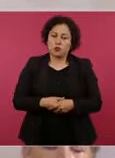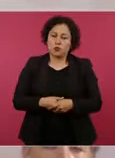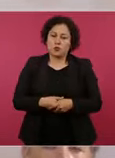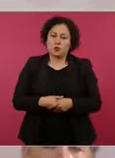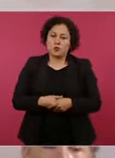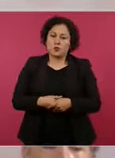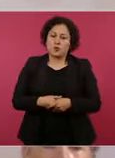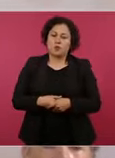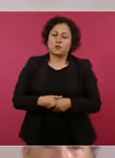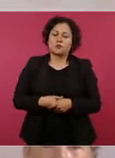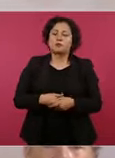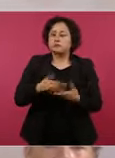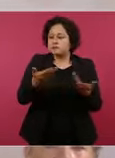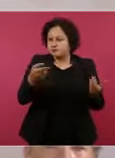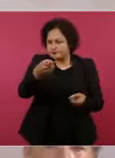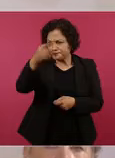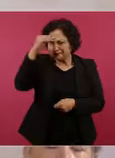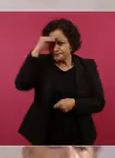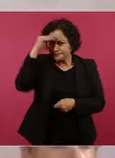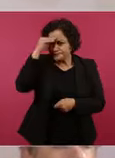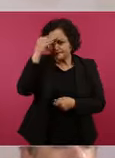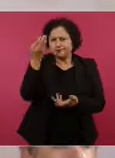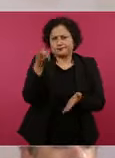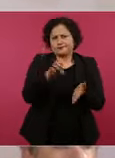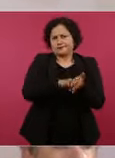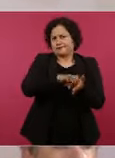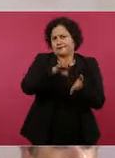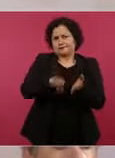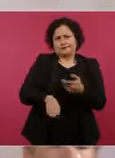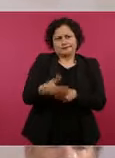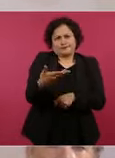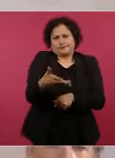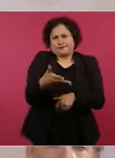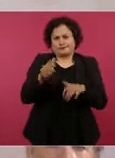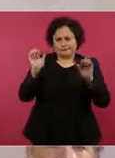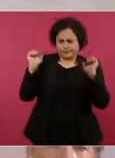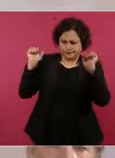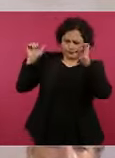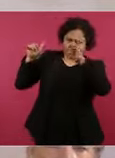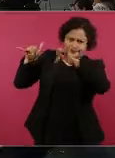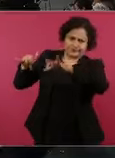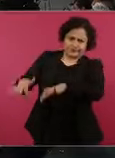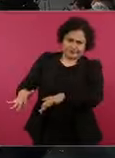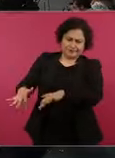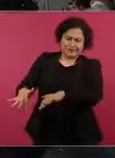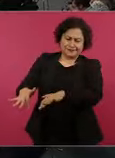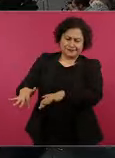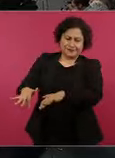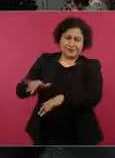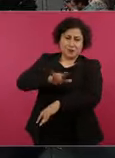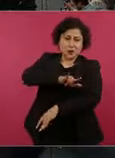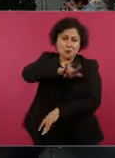Imagínense, llegan de 500 a 600 aviones,